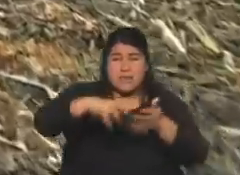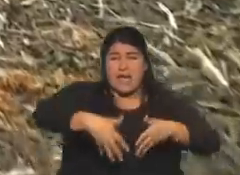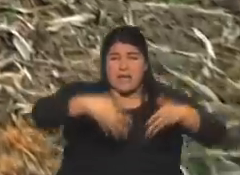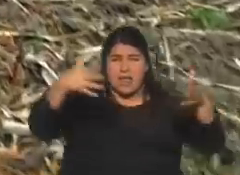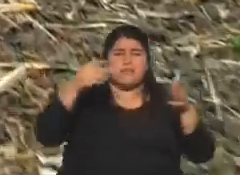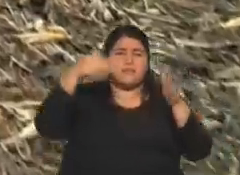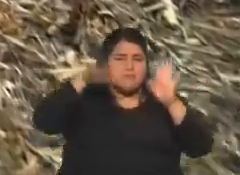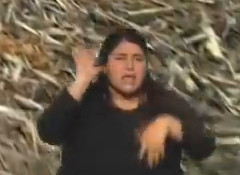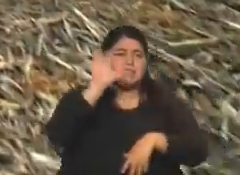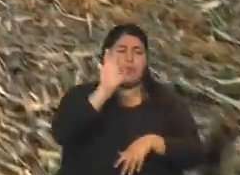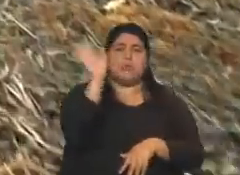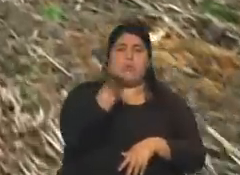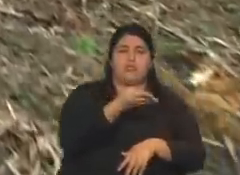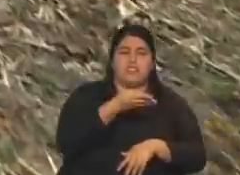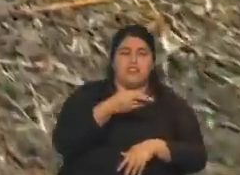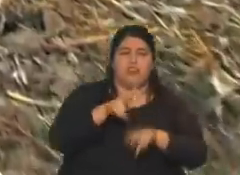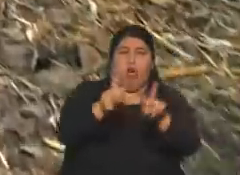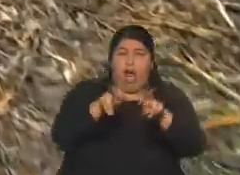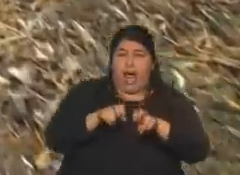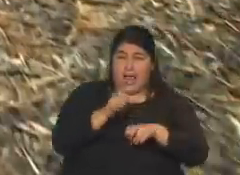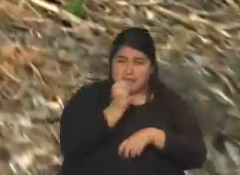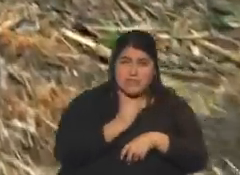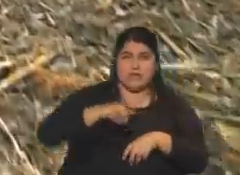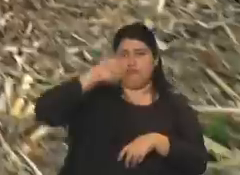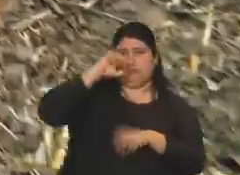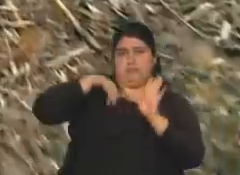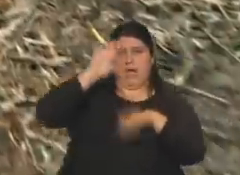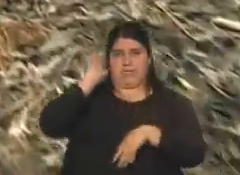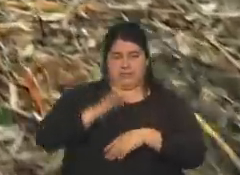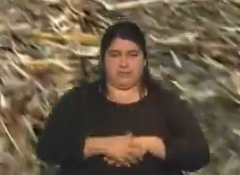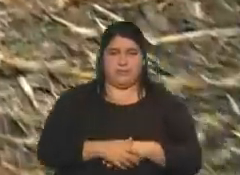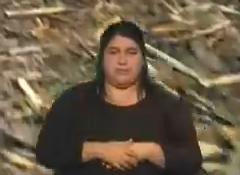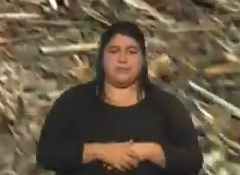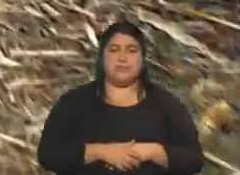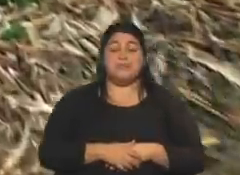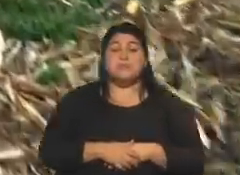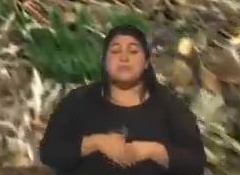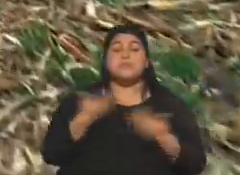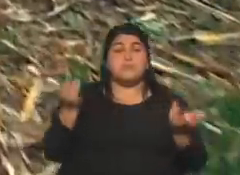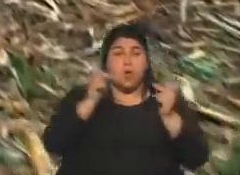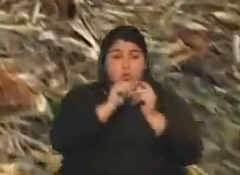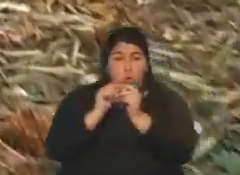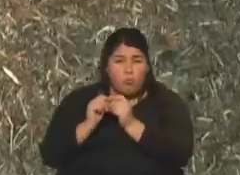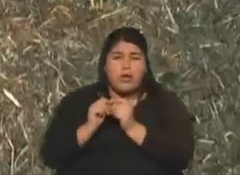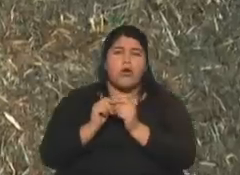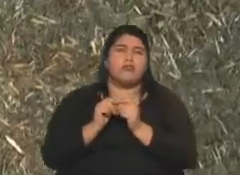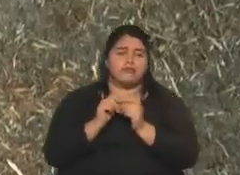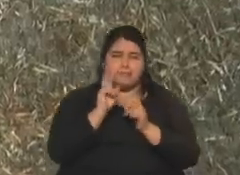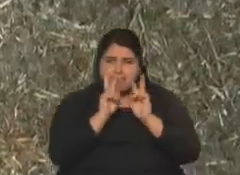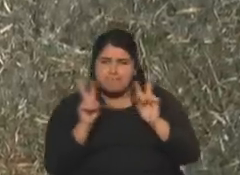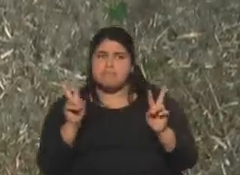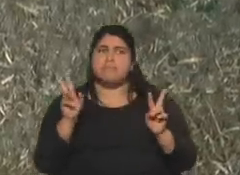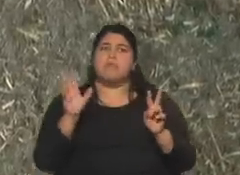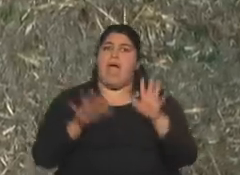un 50% sus ganancias en los países subdesarrollados. Aunque los números sean enormes y los